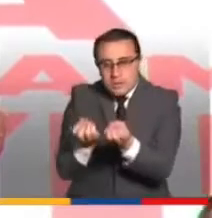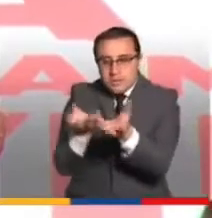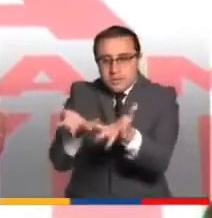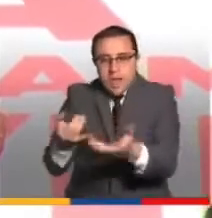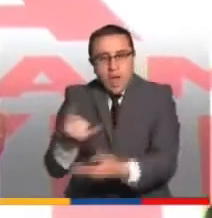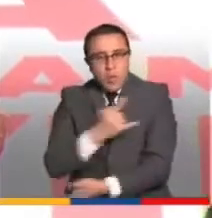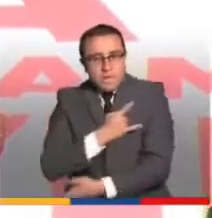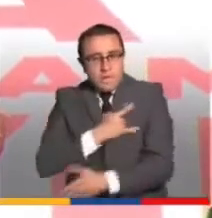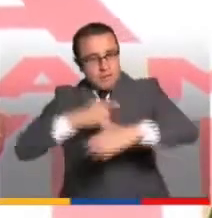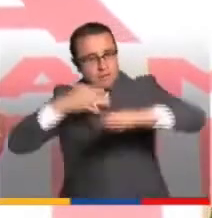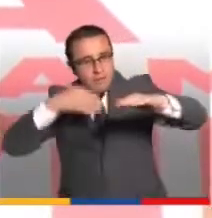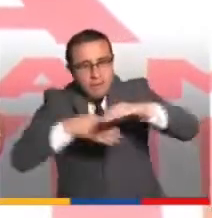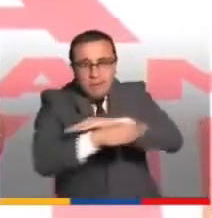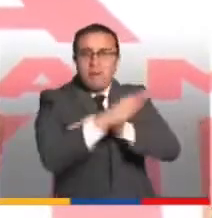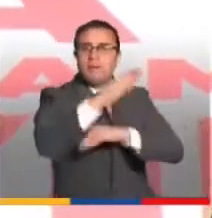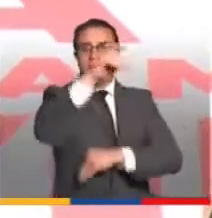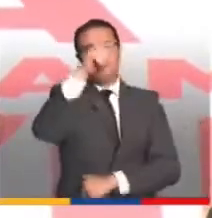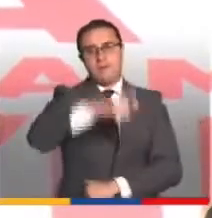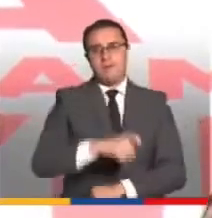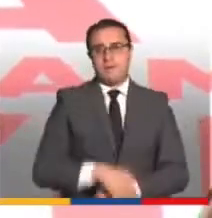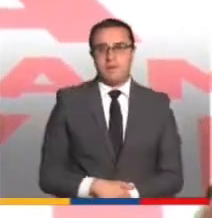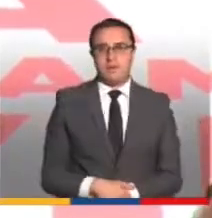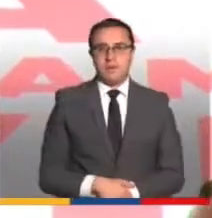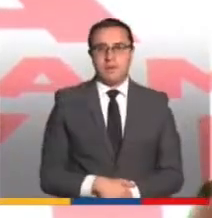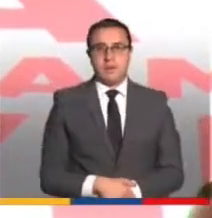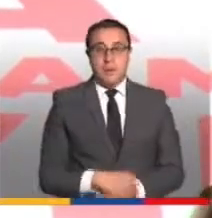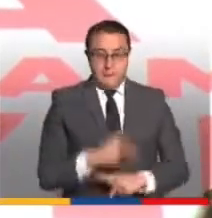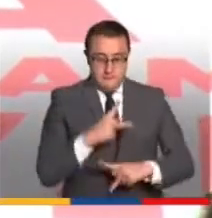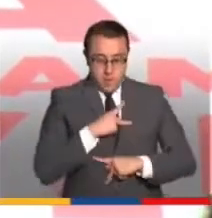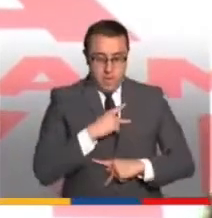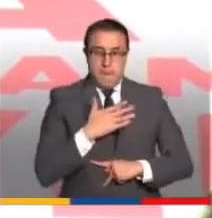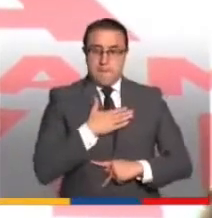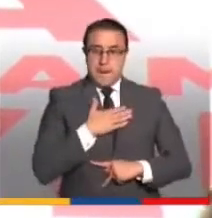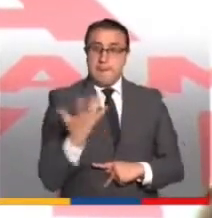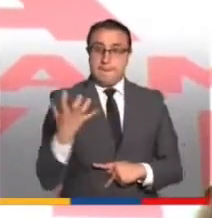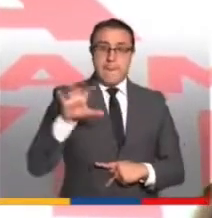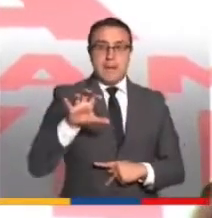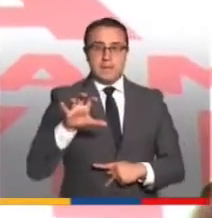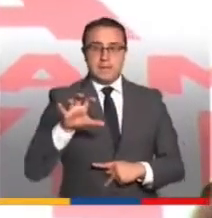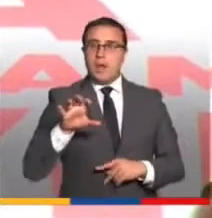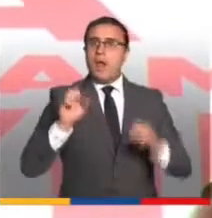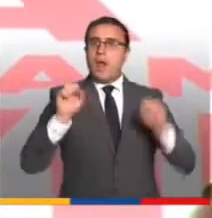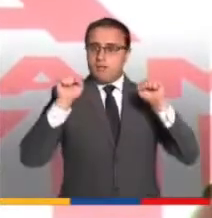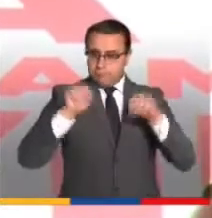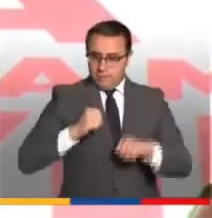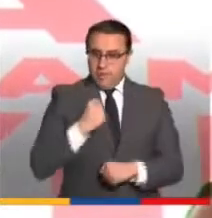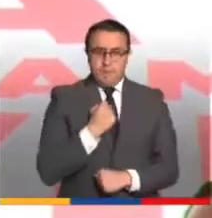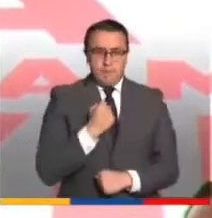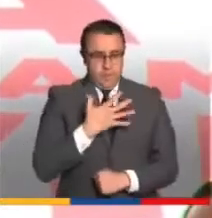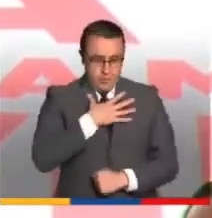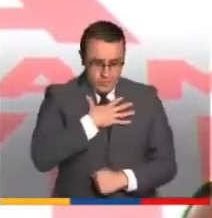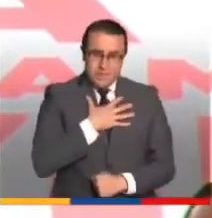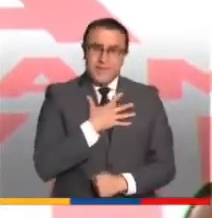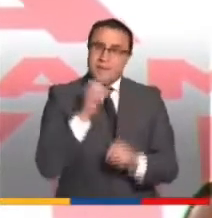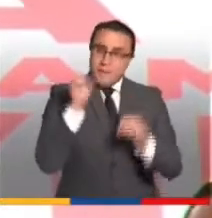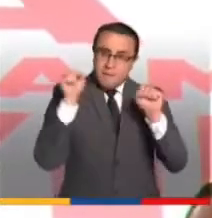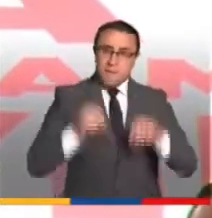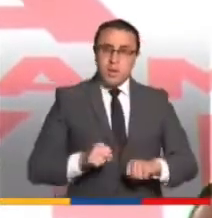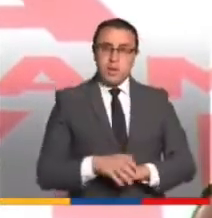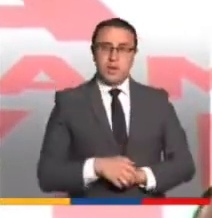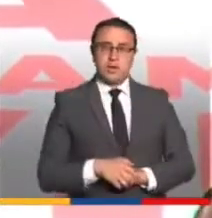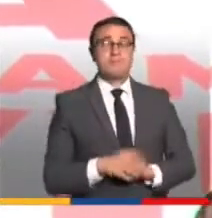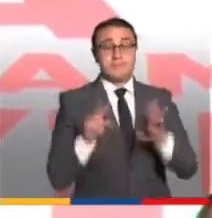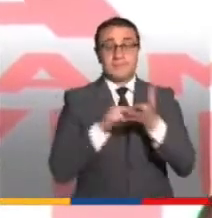que tengan oportunidades en su propio país diferentes, que eso implica unos